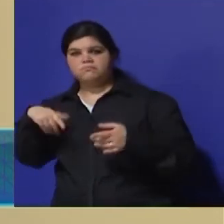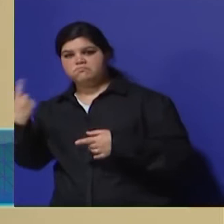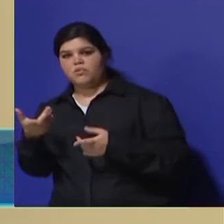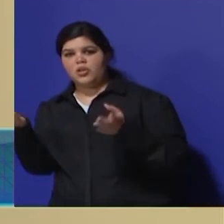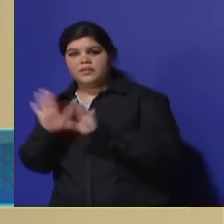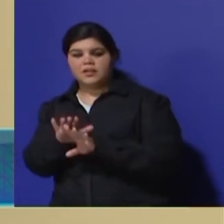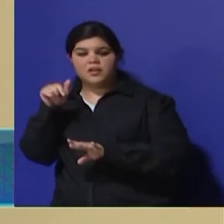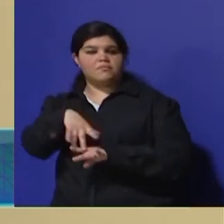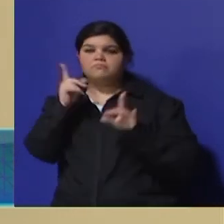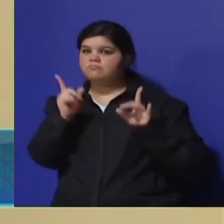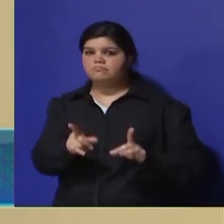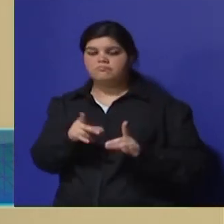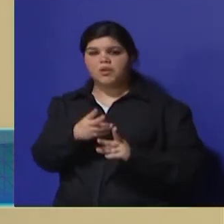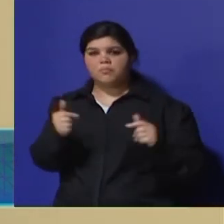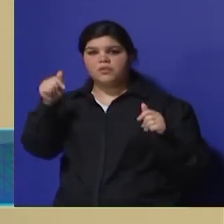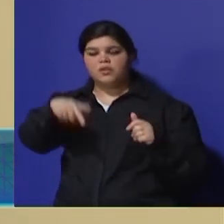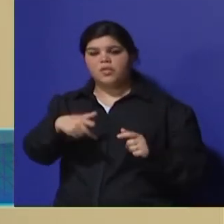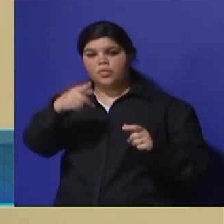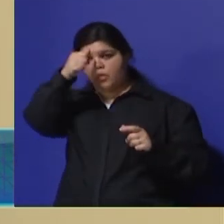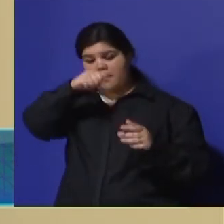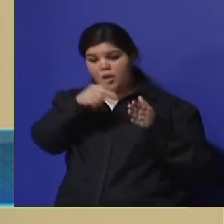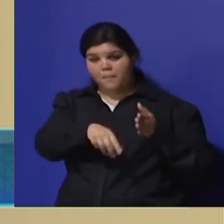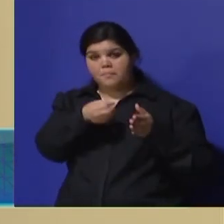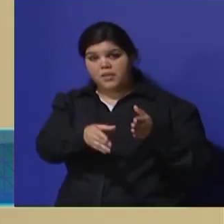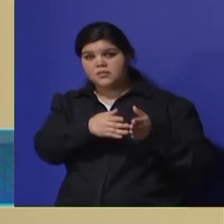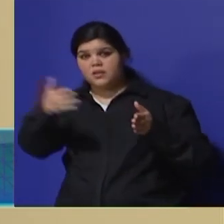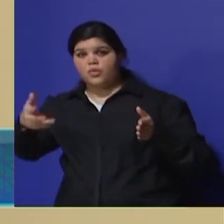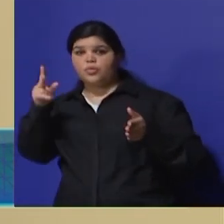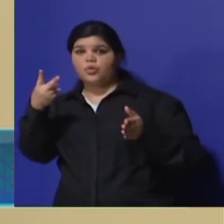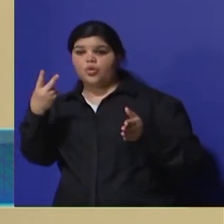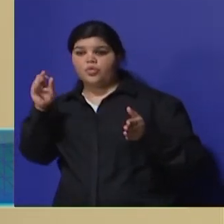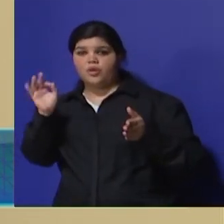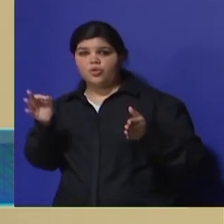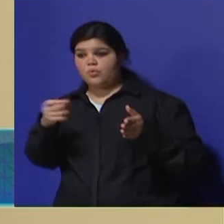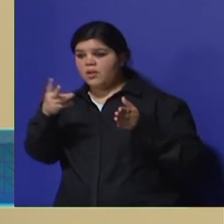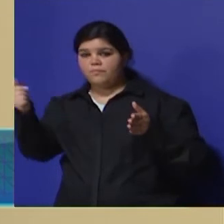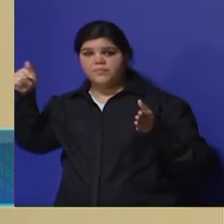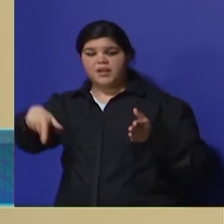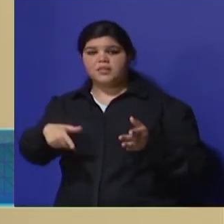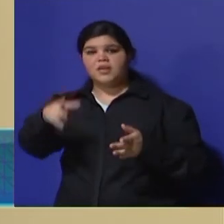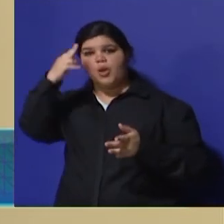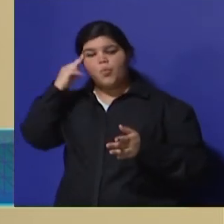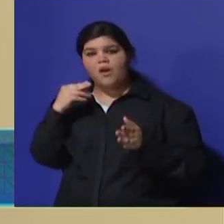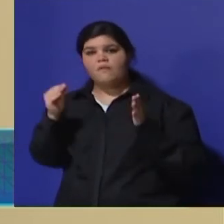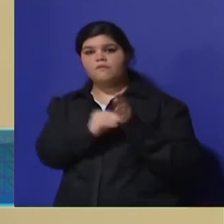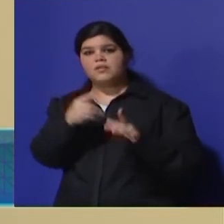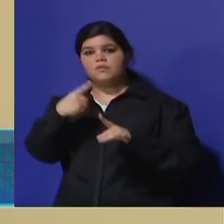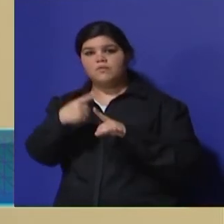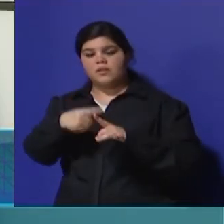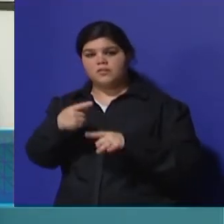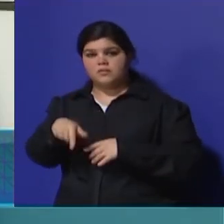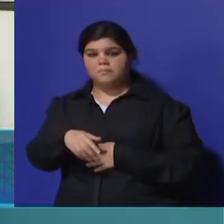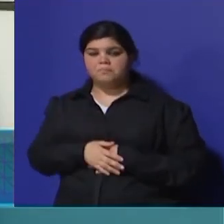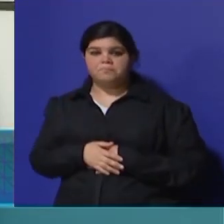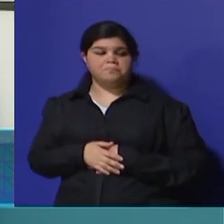olvides, comienza este domingo y cierra dentro de dos domingos, el domingo 2 de octubre. Novena edición para el Festival Andino Internacional de Teatro. En su